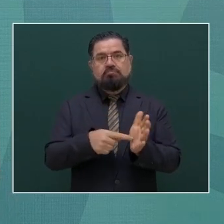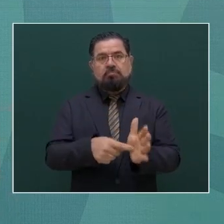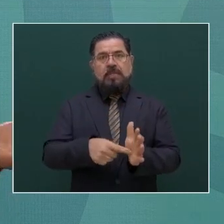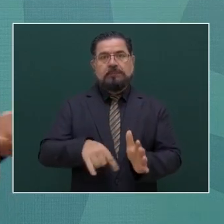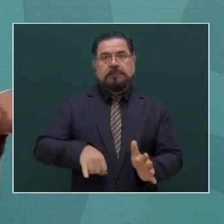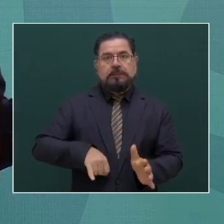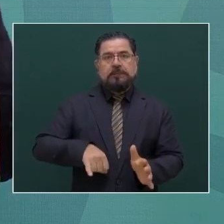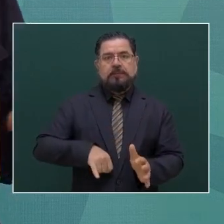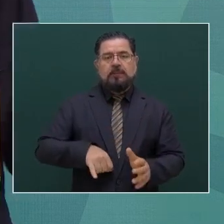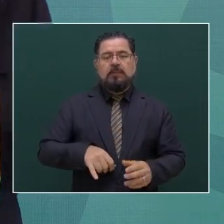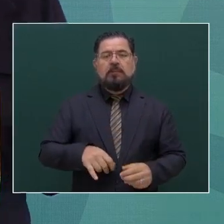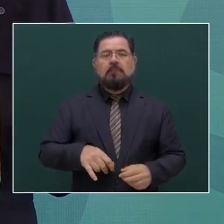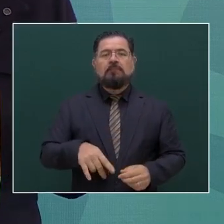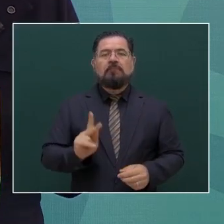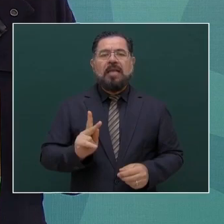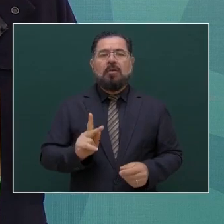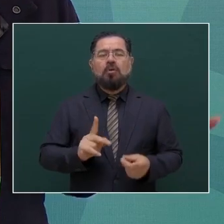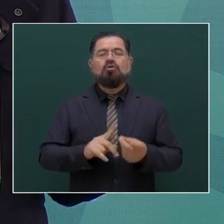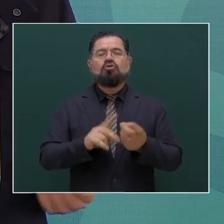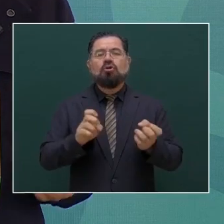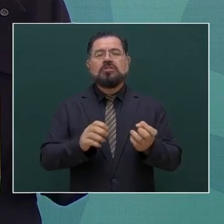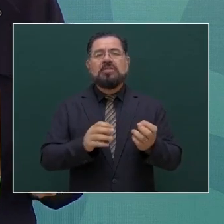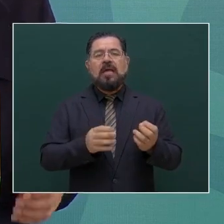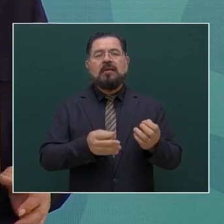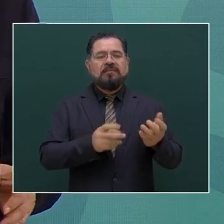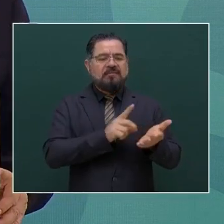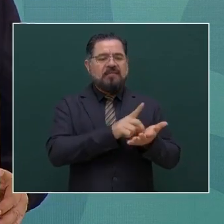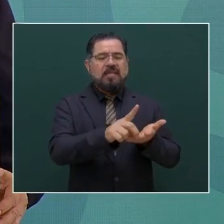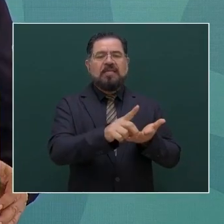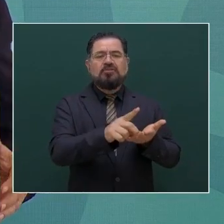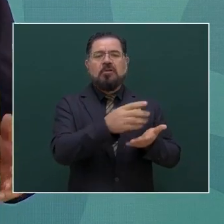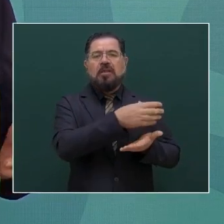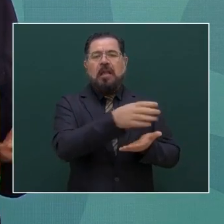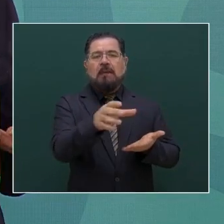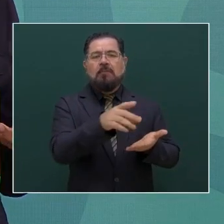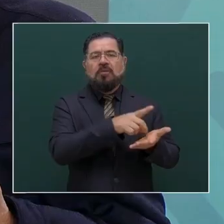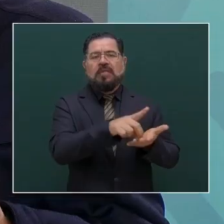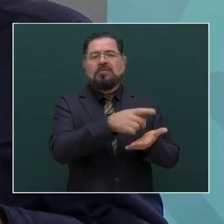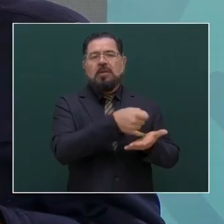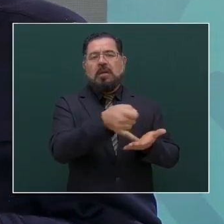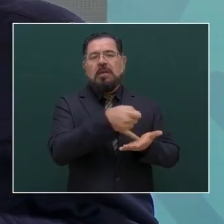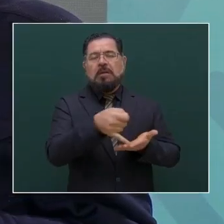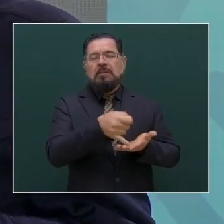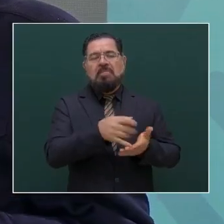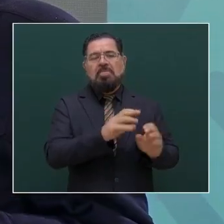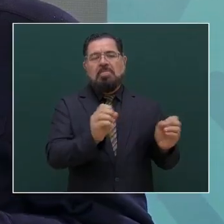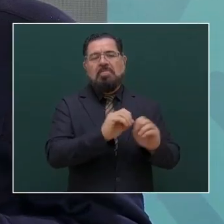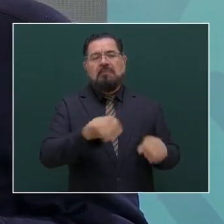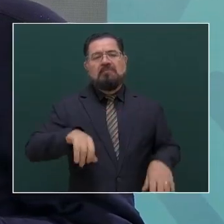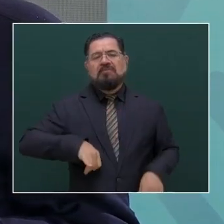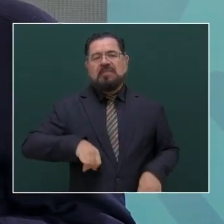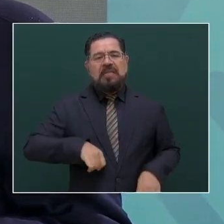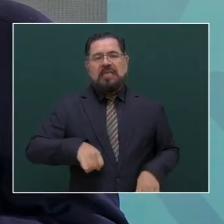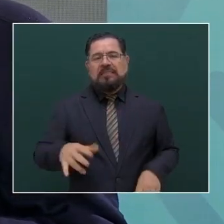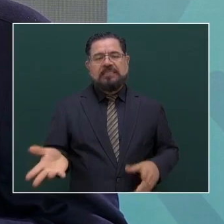Entonces, no les importaban los tribunales agrarios y los fueron